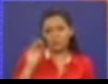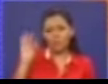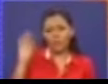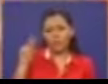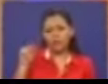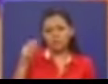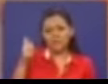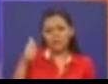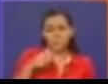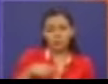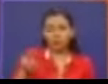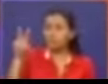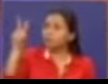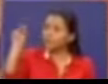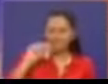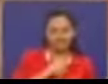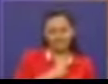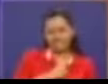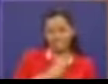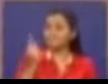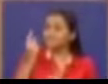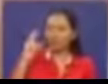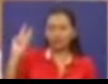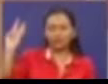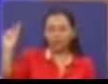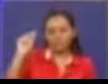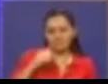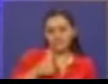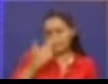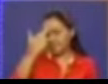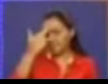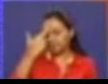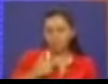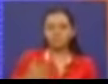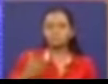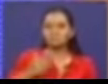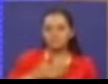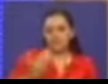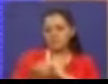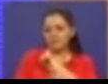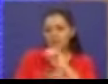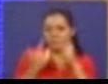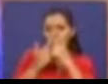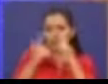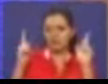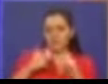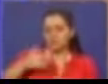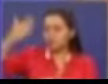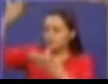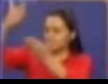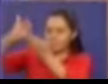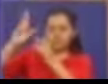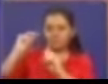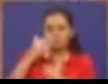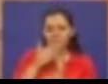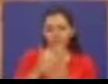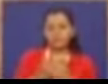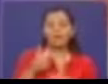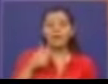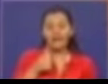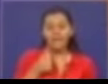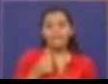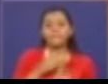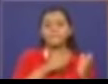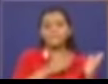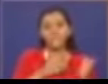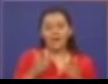2010. Pero nosotros dijimos, no señores, aquí se va a respetar la soberanía del país. E hicimos el plan soberanía,